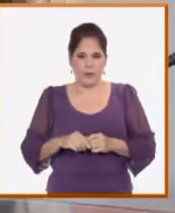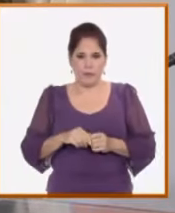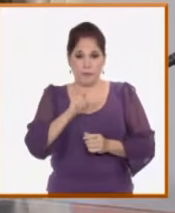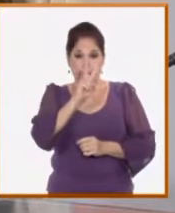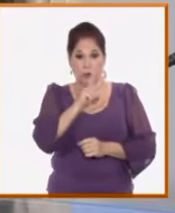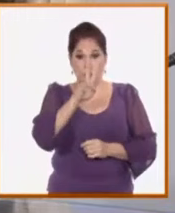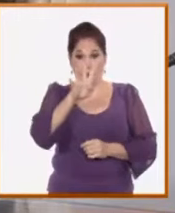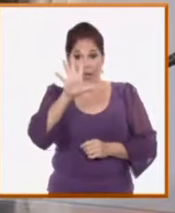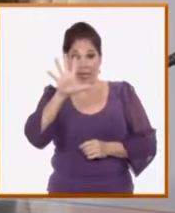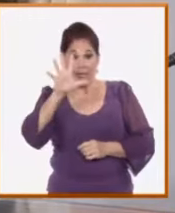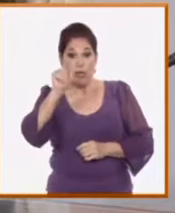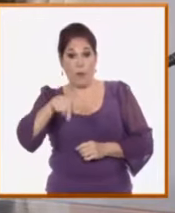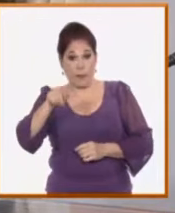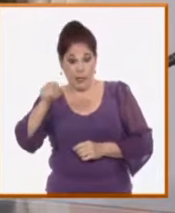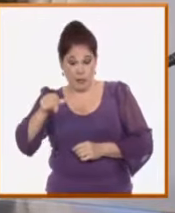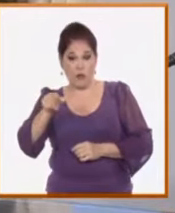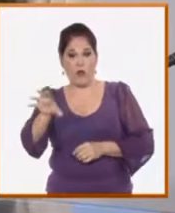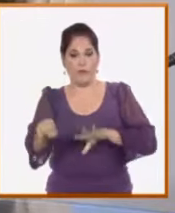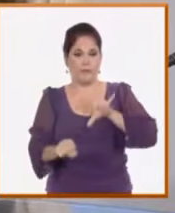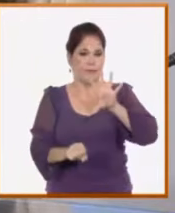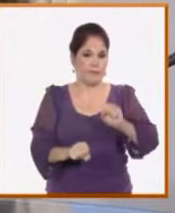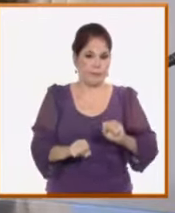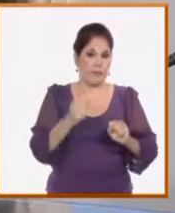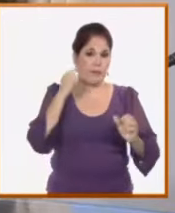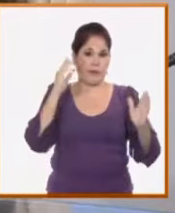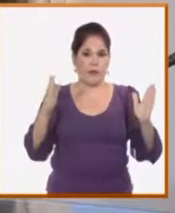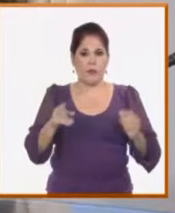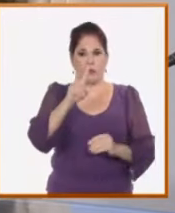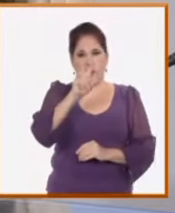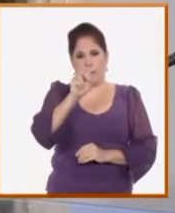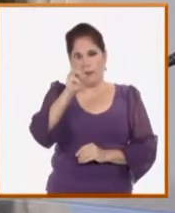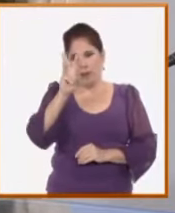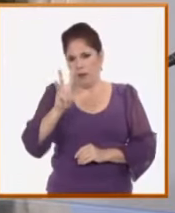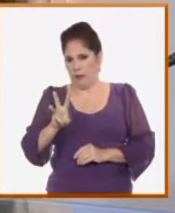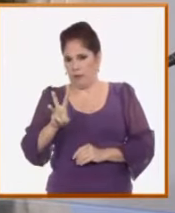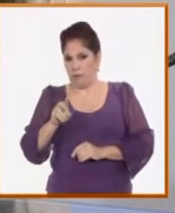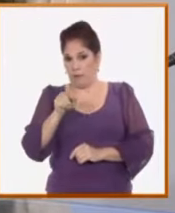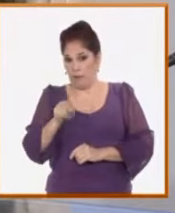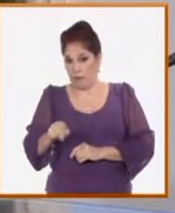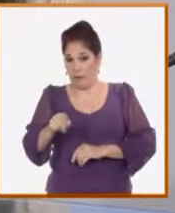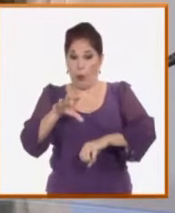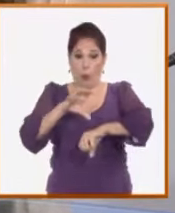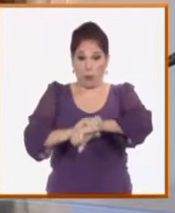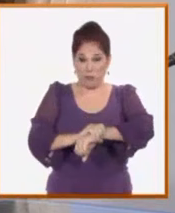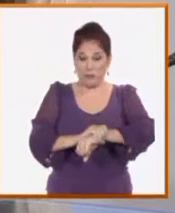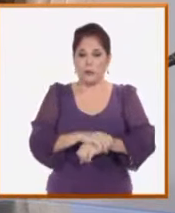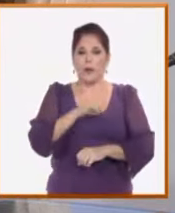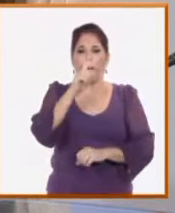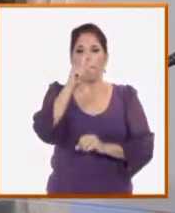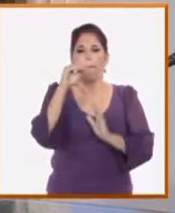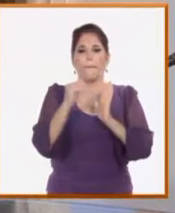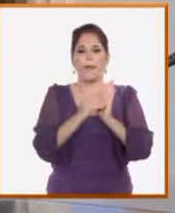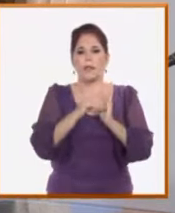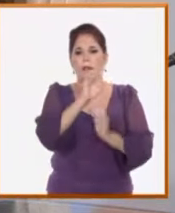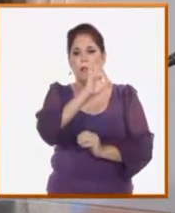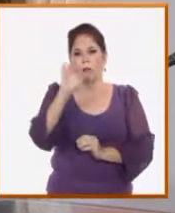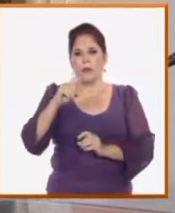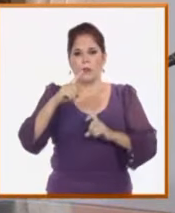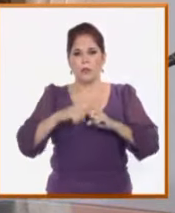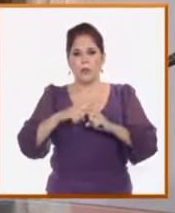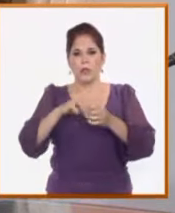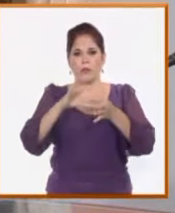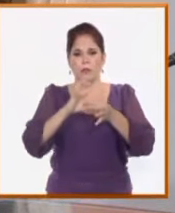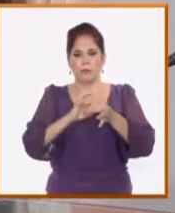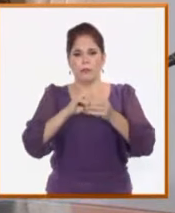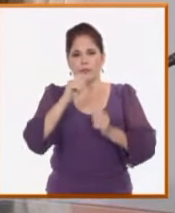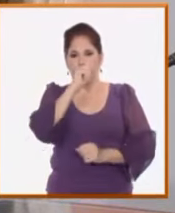245 hechos de regalo durante el año 2023 con la ocupación de más de 1700 kg de droga